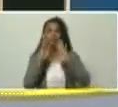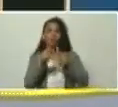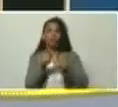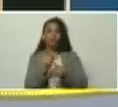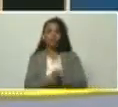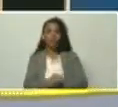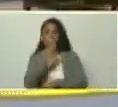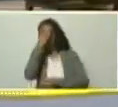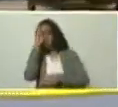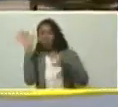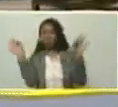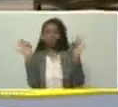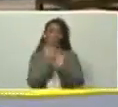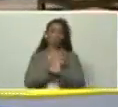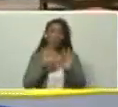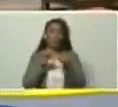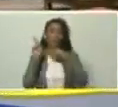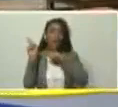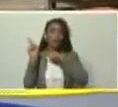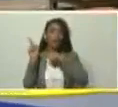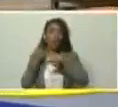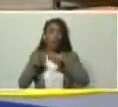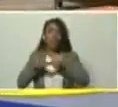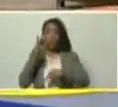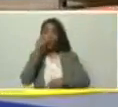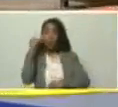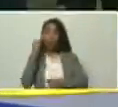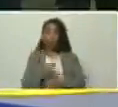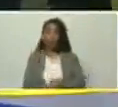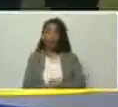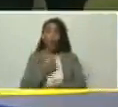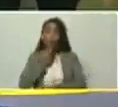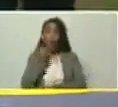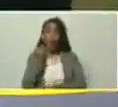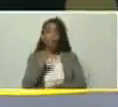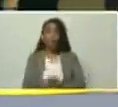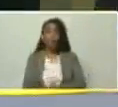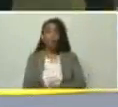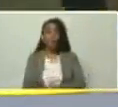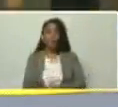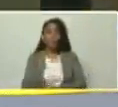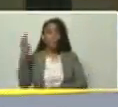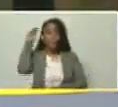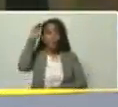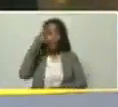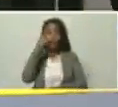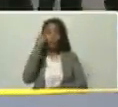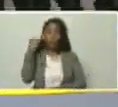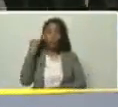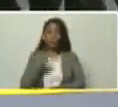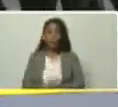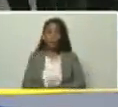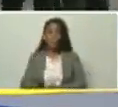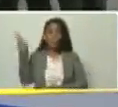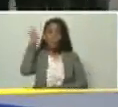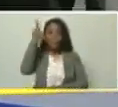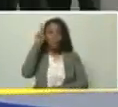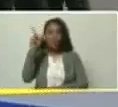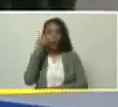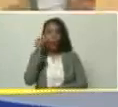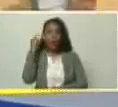sin duda estos niños, niñas, jóvenes, maestros, maestras,